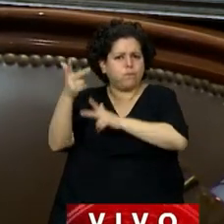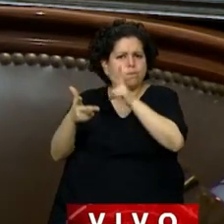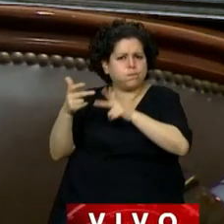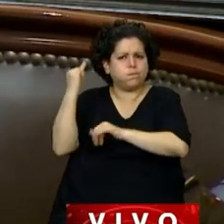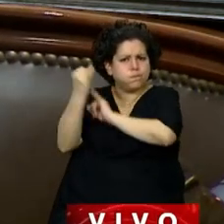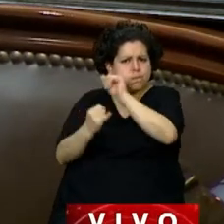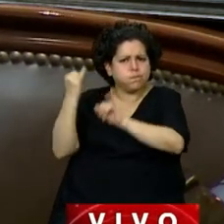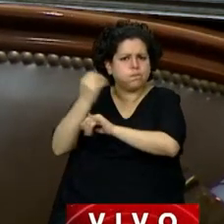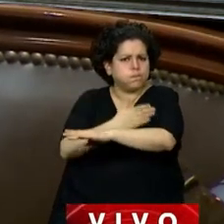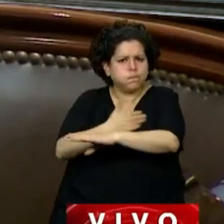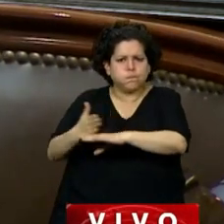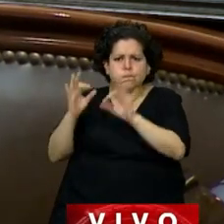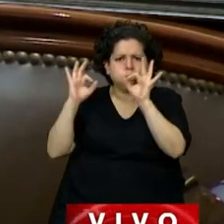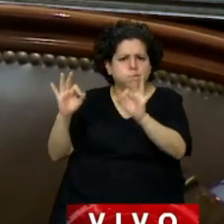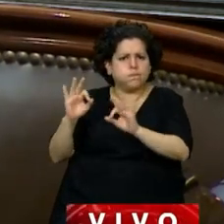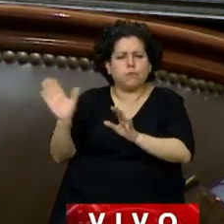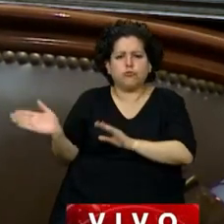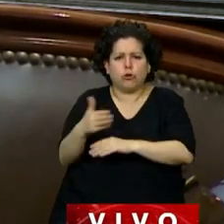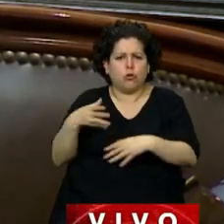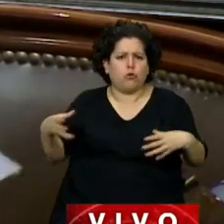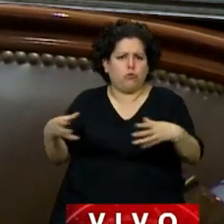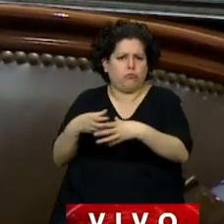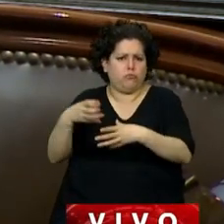impecable todos los diputados de nuestro bloque.